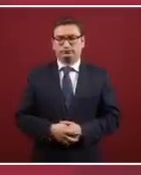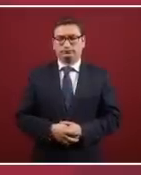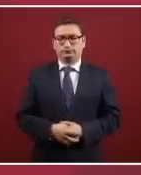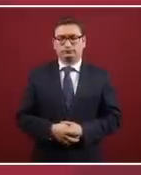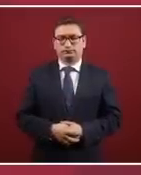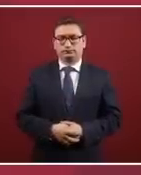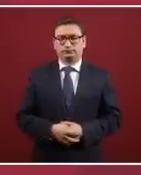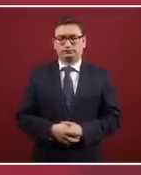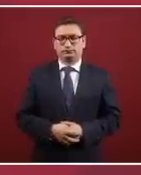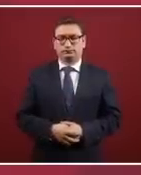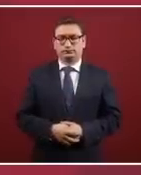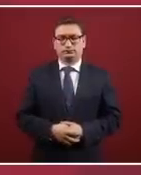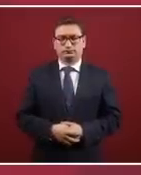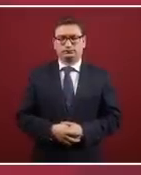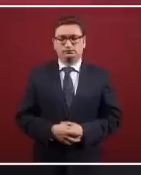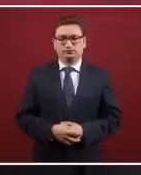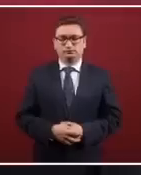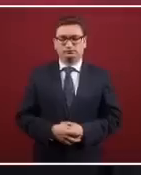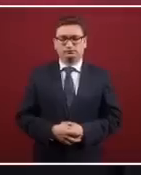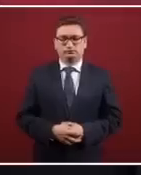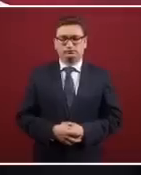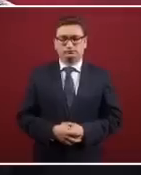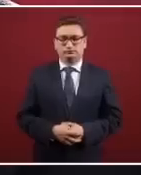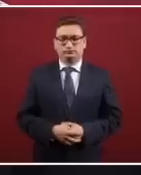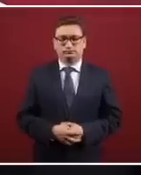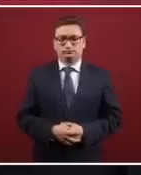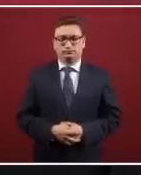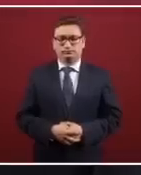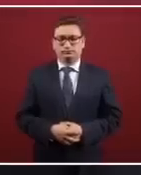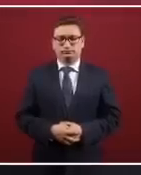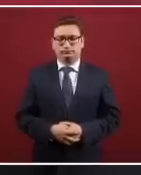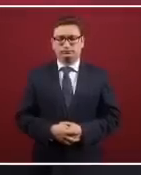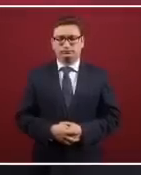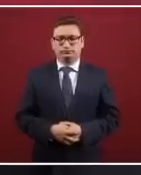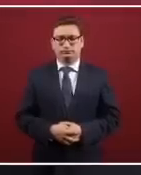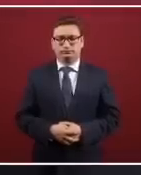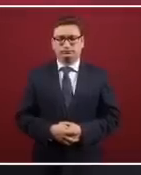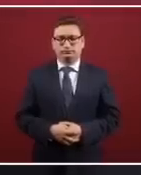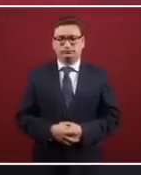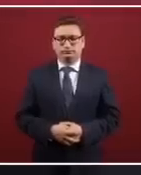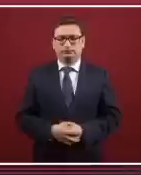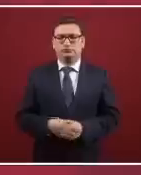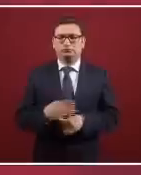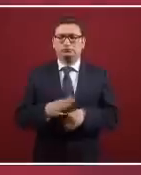porque hubieron también denuncias de parte de las empresas.